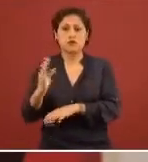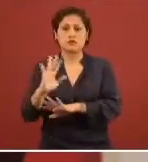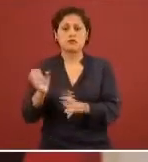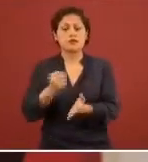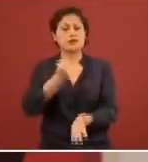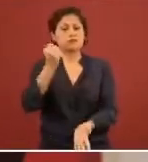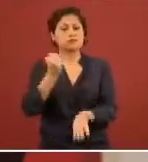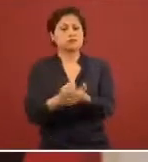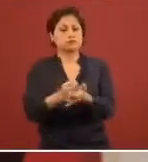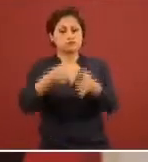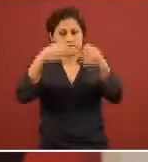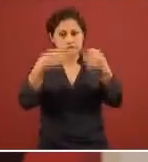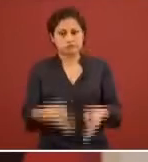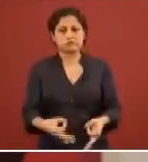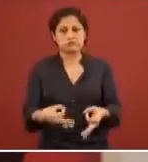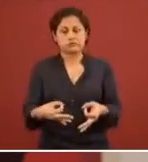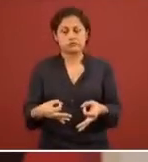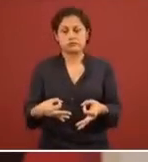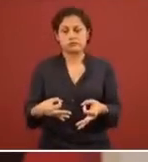sanitario,